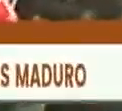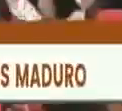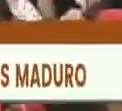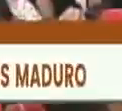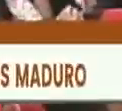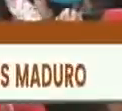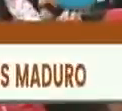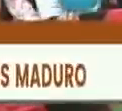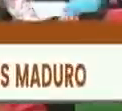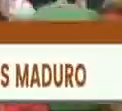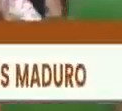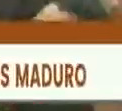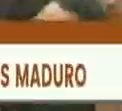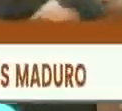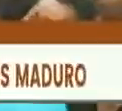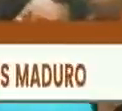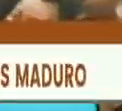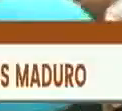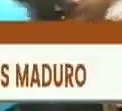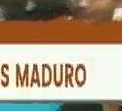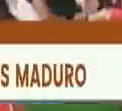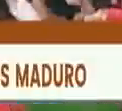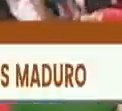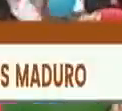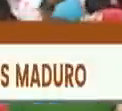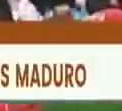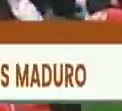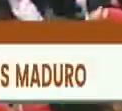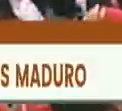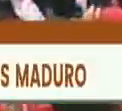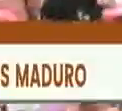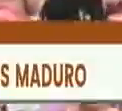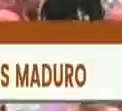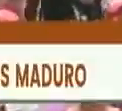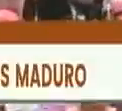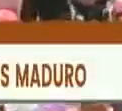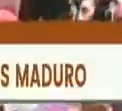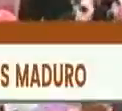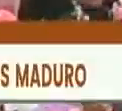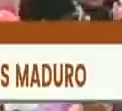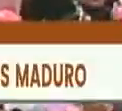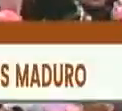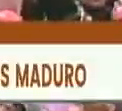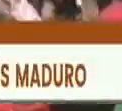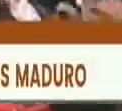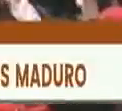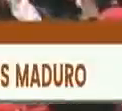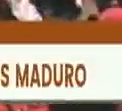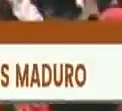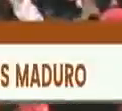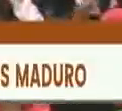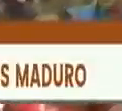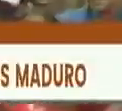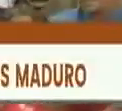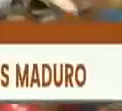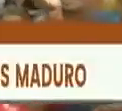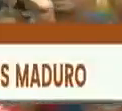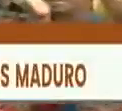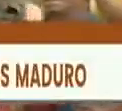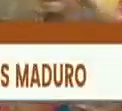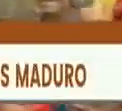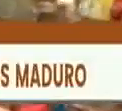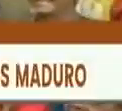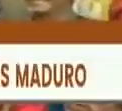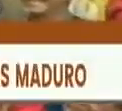que viva Maduro que viva la parroquia sucre que viva Caracas